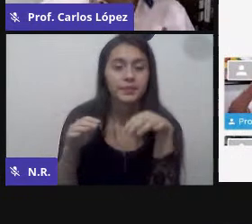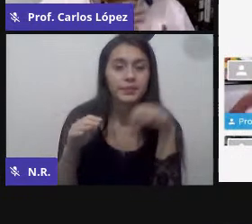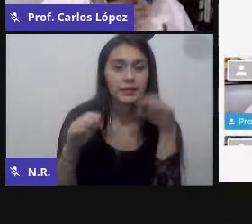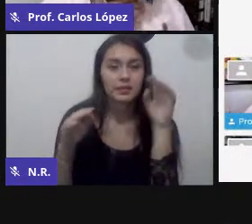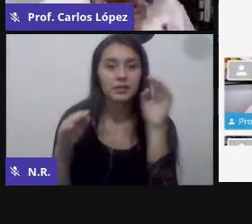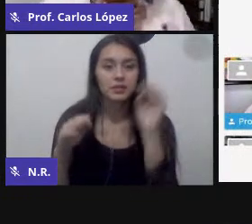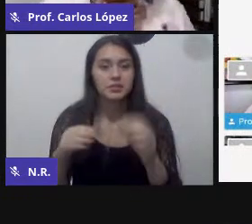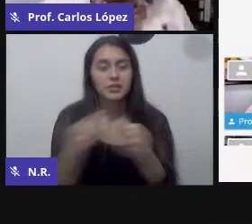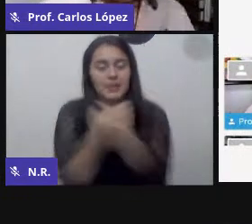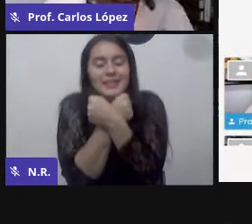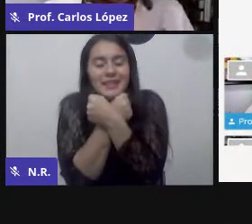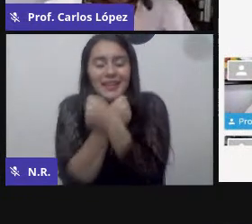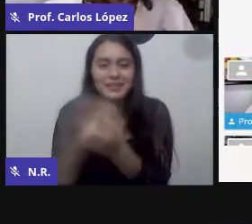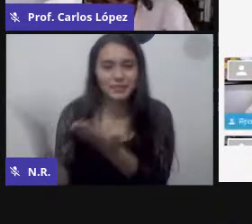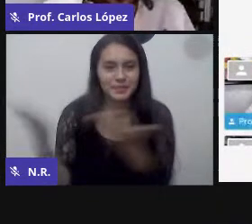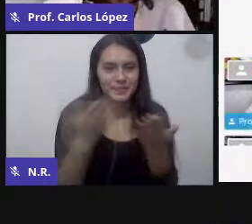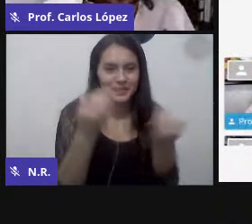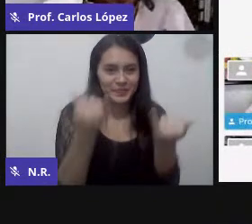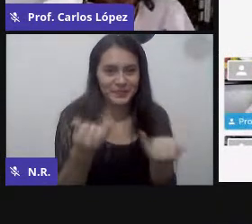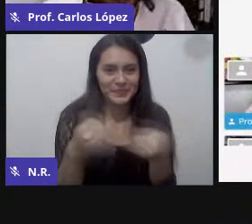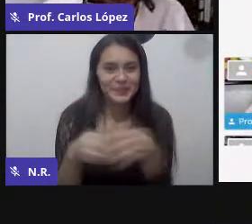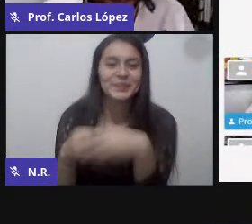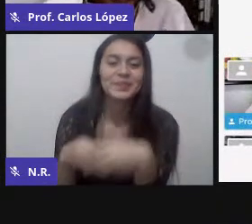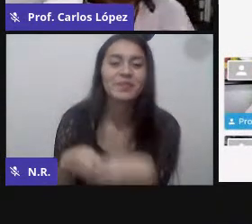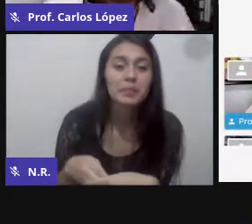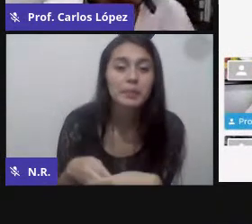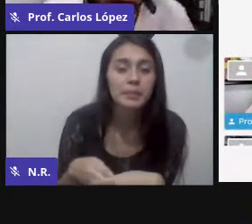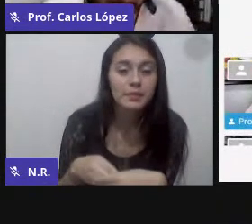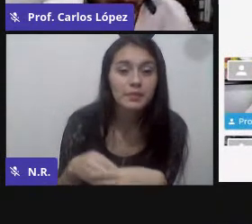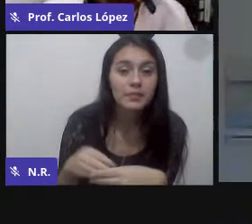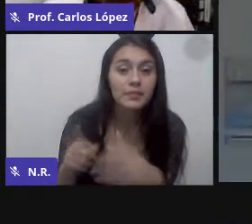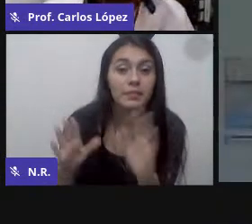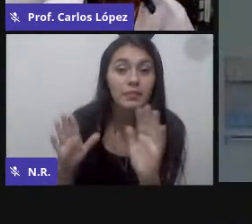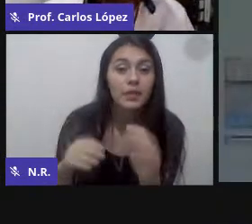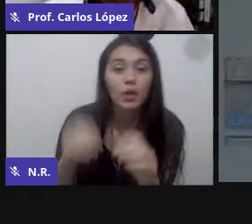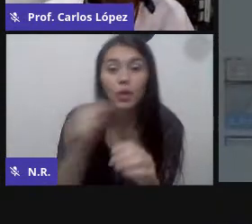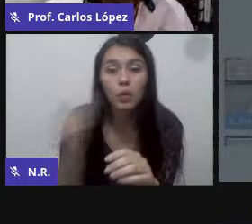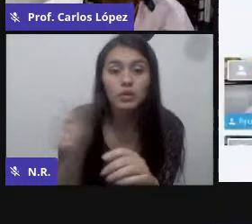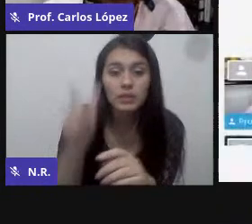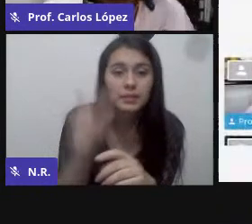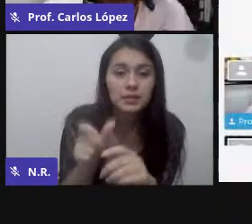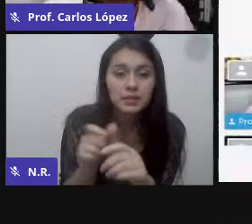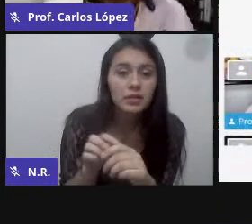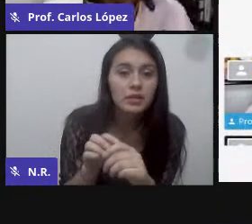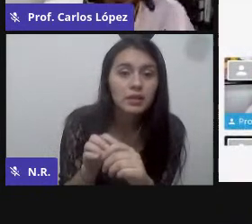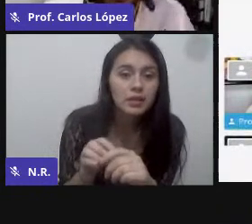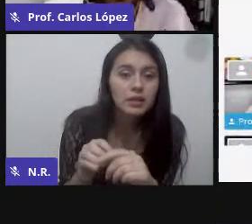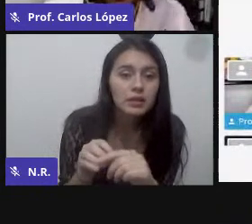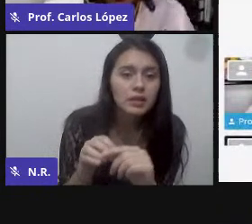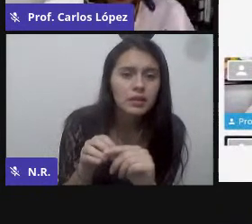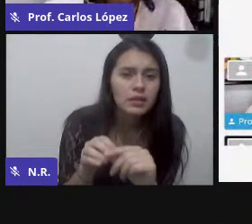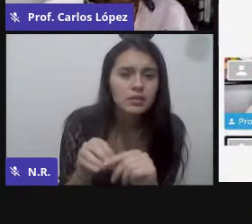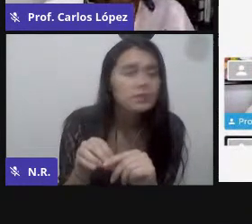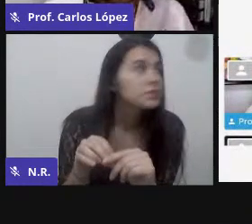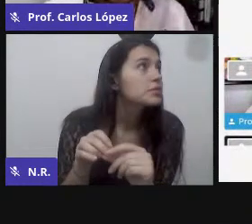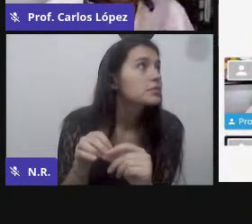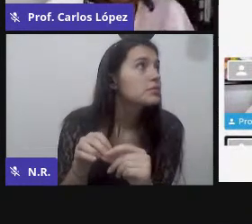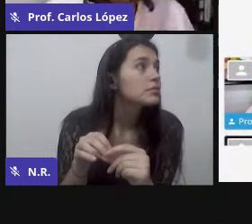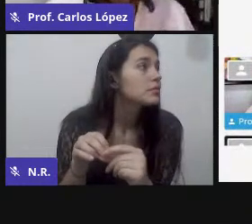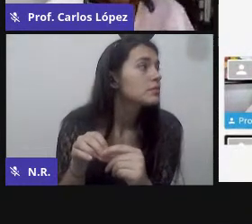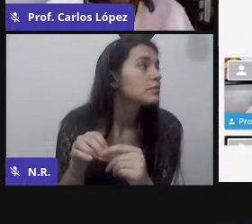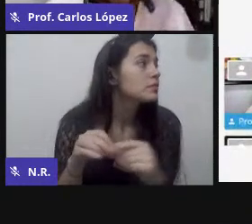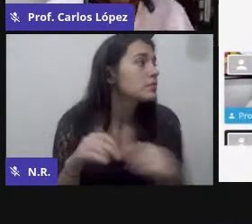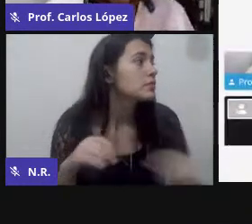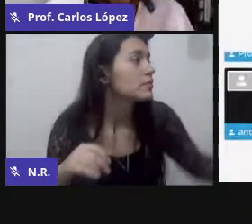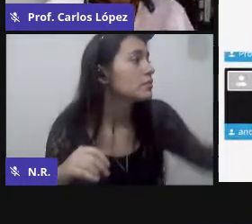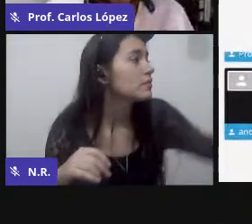Muchas gracias por seguir. Muchas gracias. Entonces, vamos a darle la oportunidad a otra persona. Listo. Liliana, ¿desde dónde te